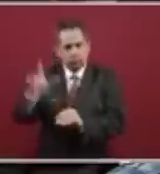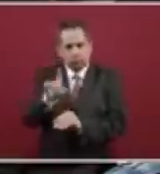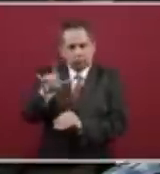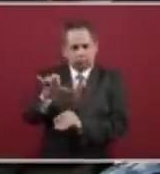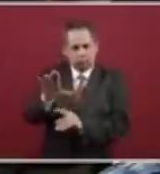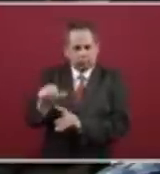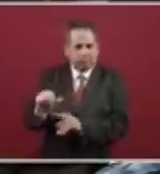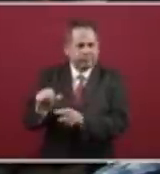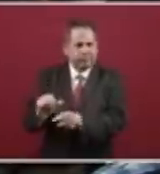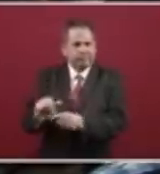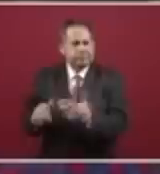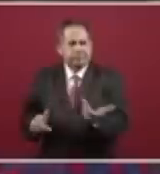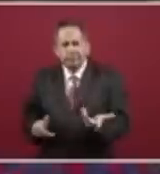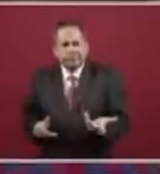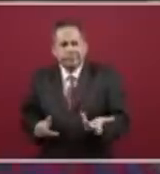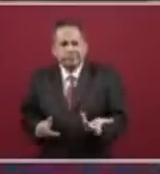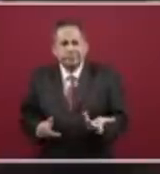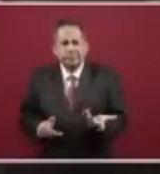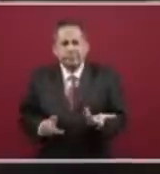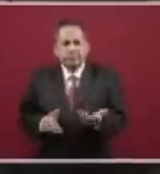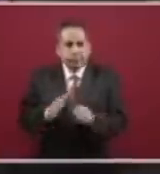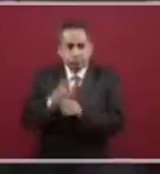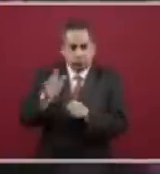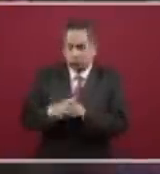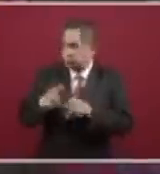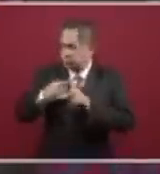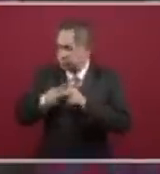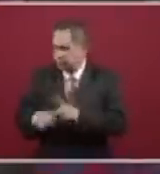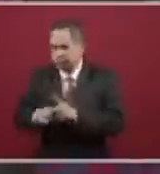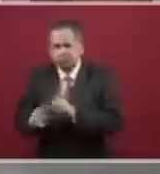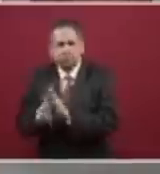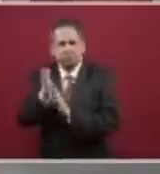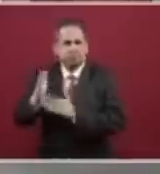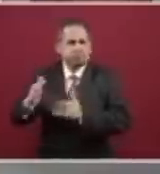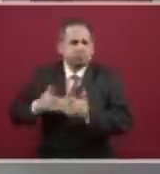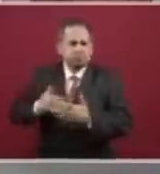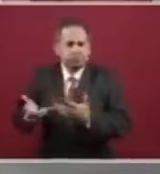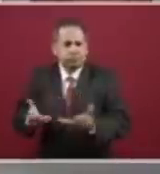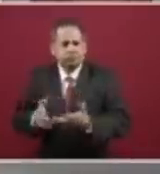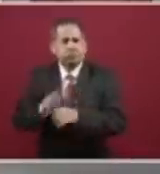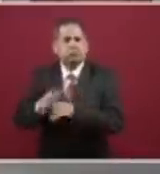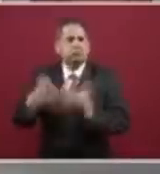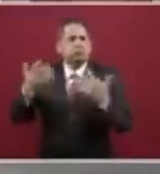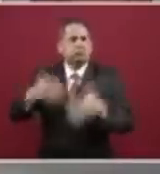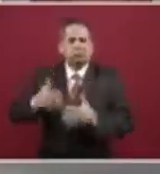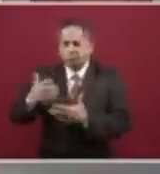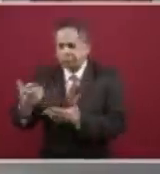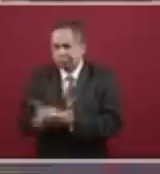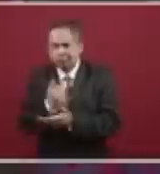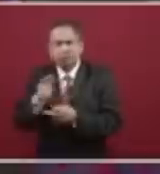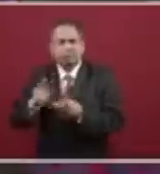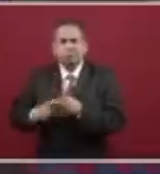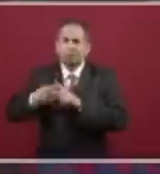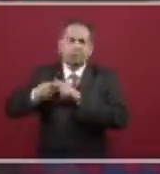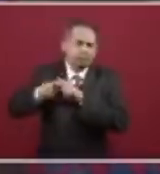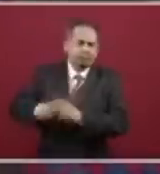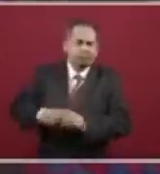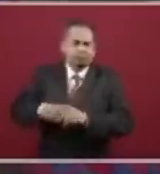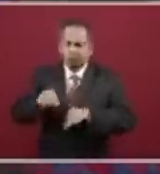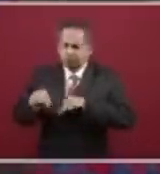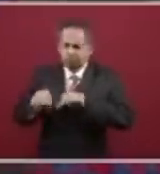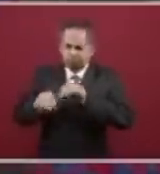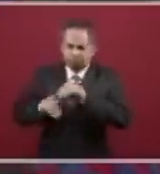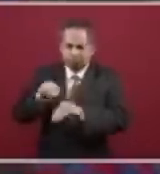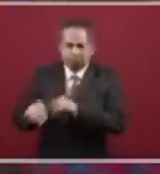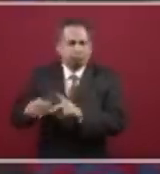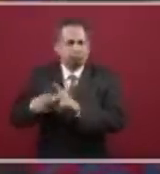lucia qué obras se van a iniciar qué empresas ganaron licitaciones y quiénes van a empezar a trabajar ahí